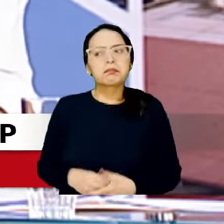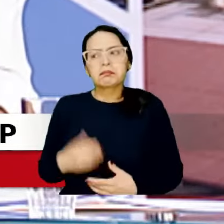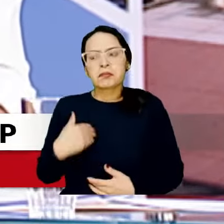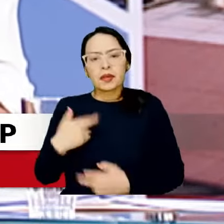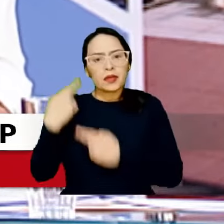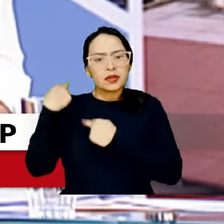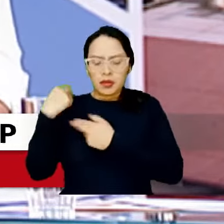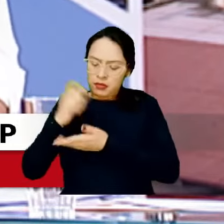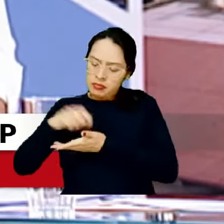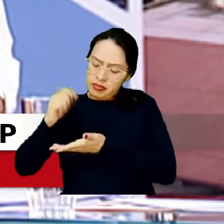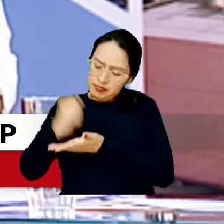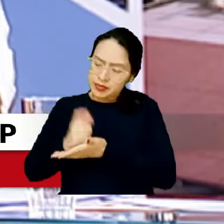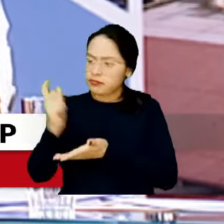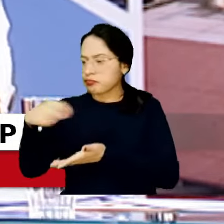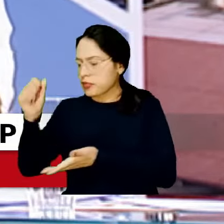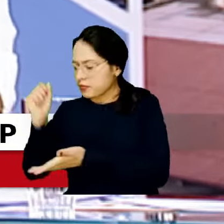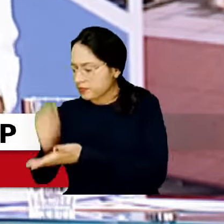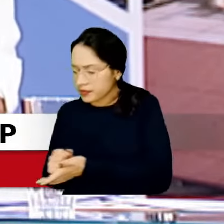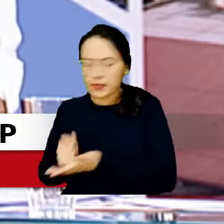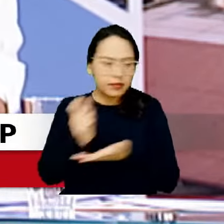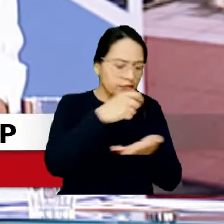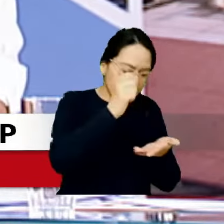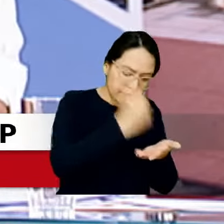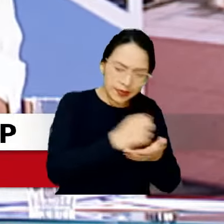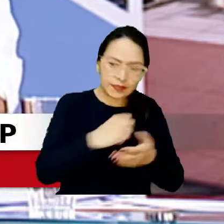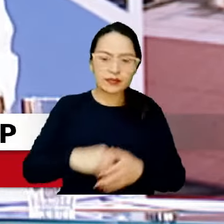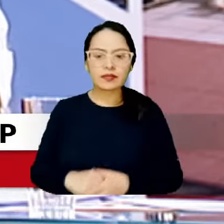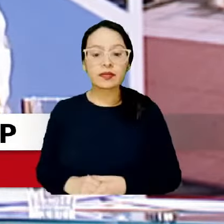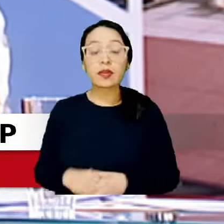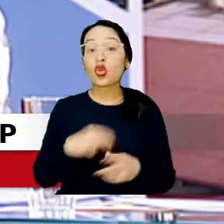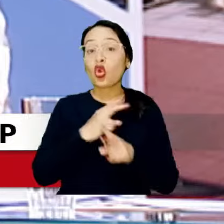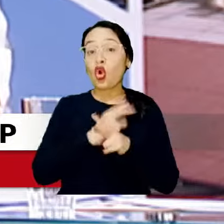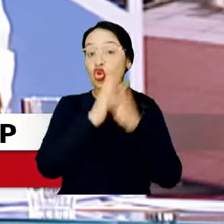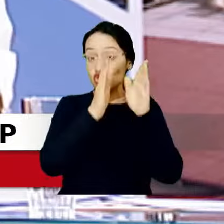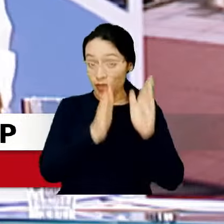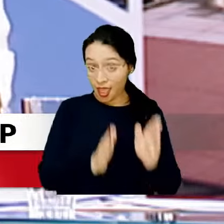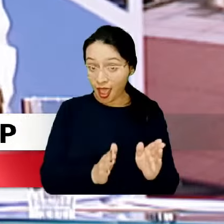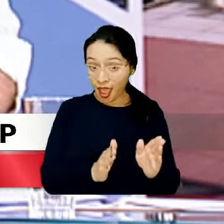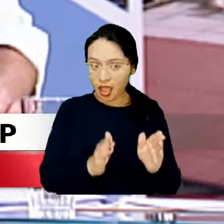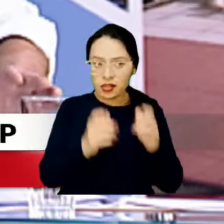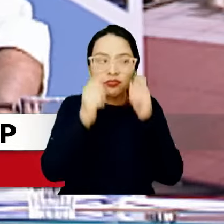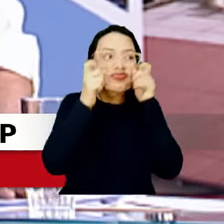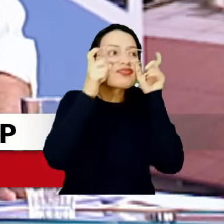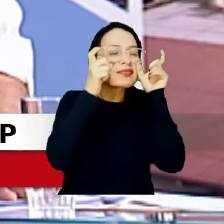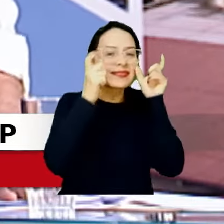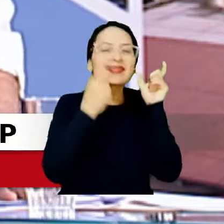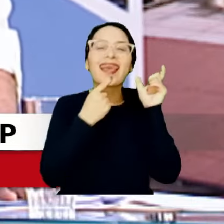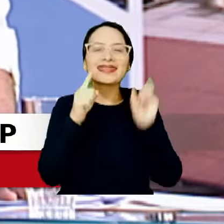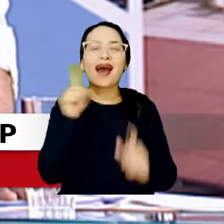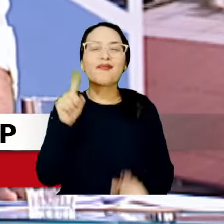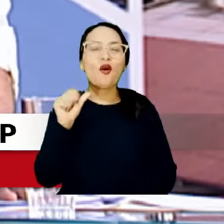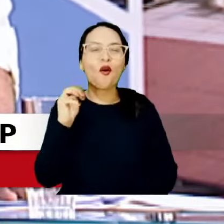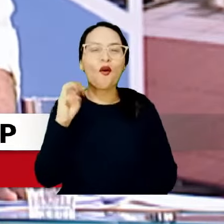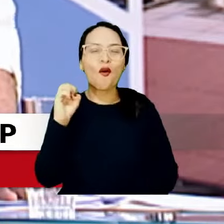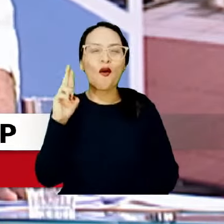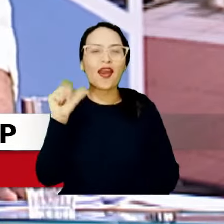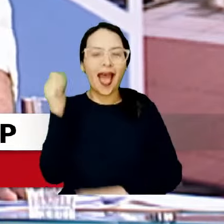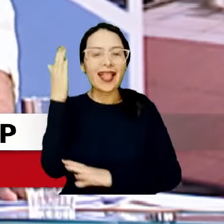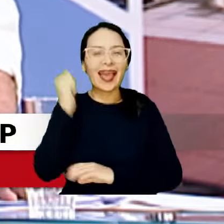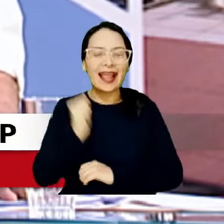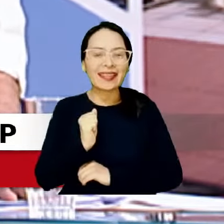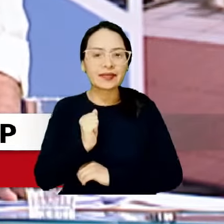concejal. Y él siempre dijo una cosa: a mí no se me pasa una, decía. Y segundo, tengo aquí todos los